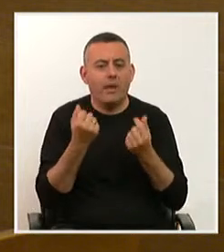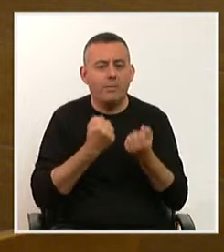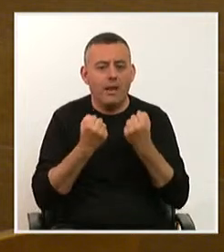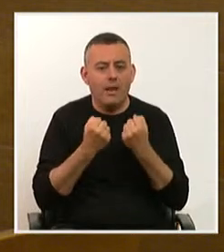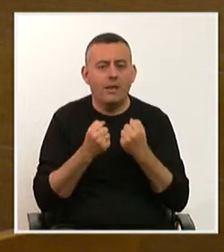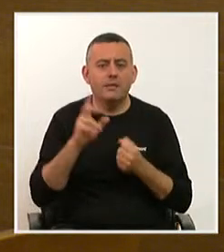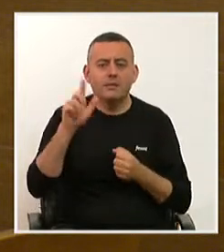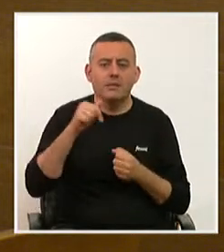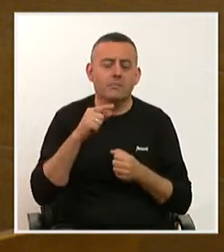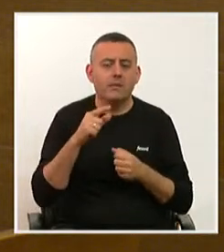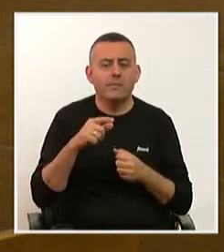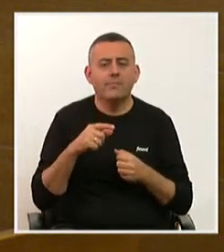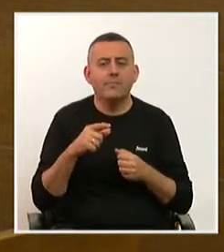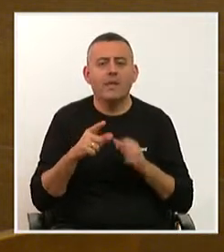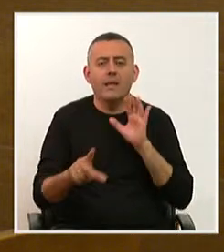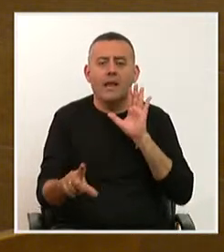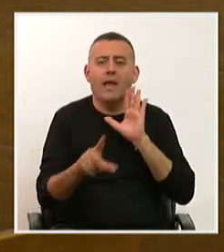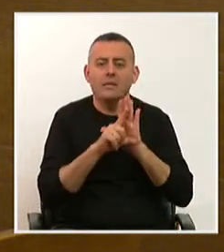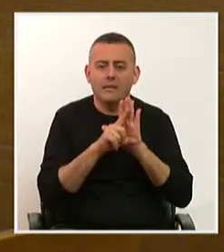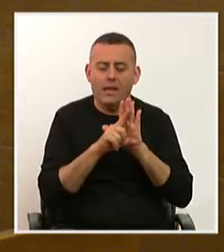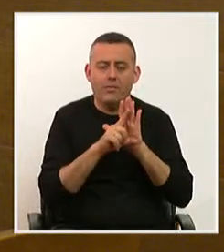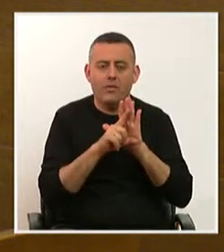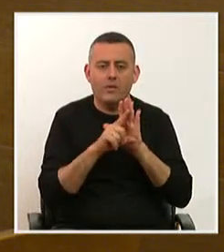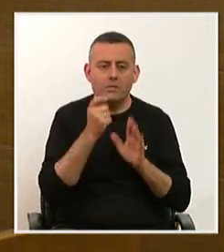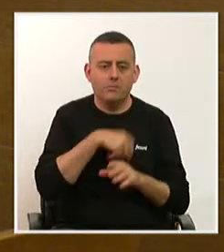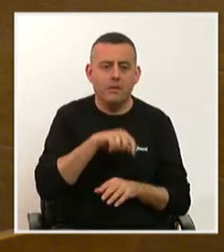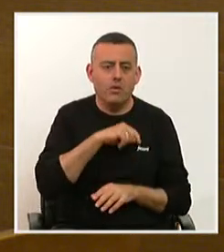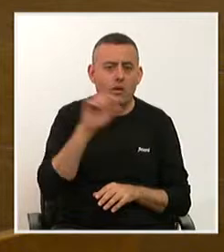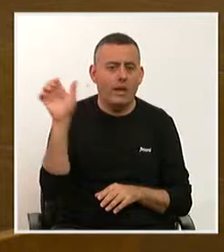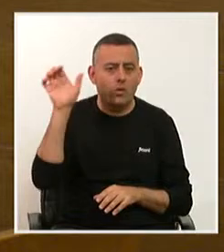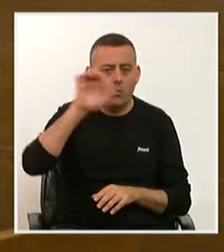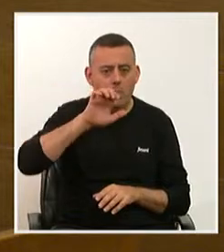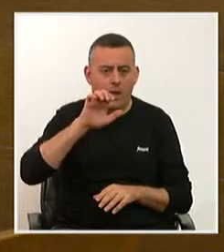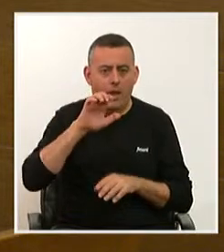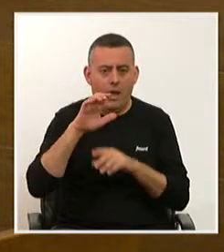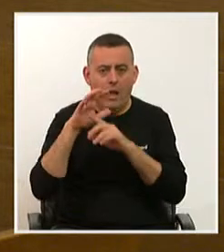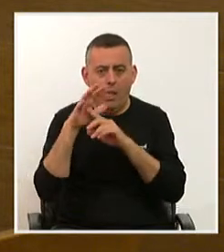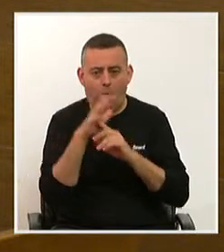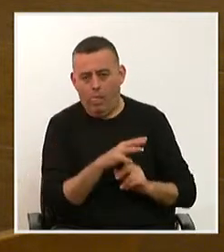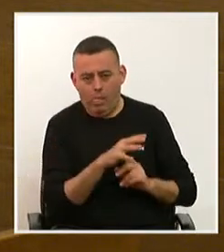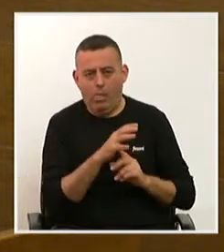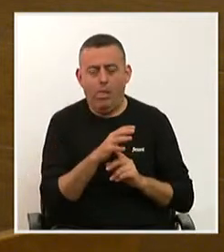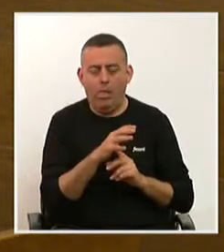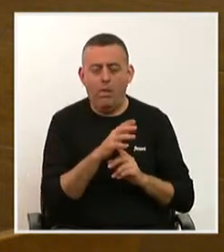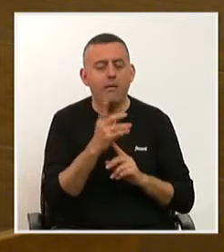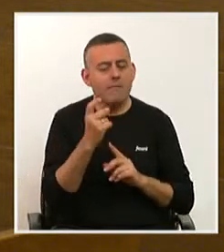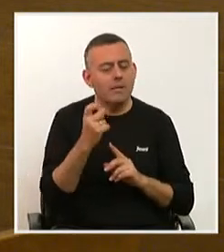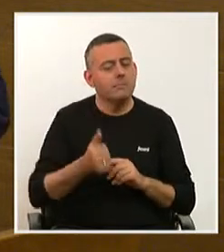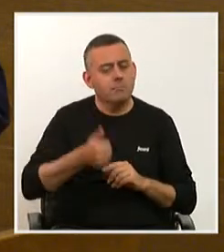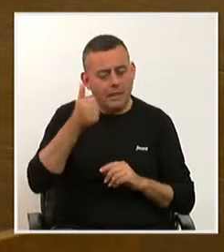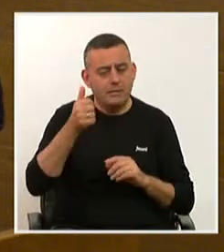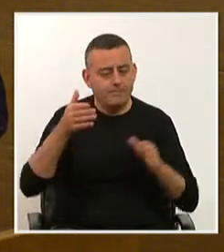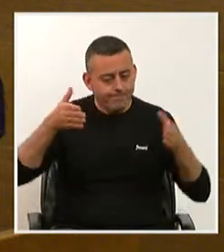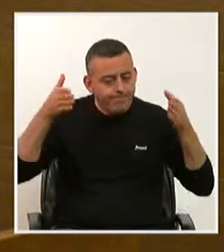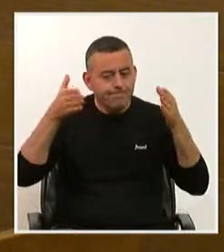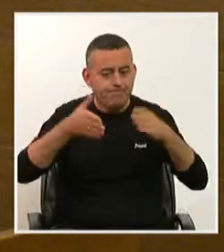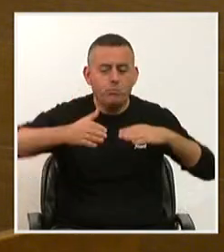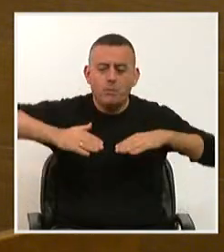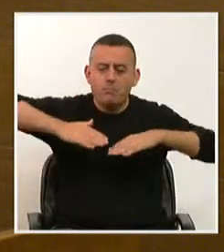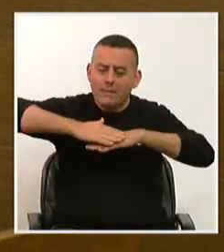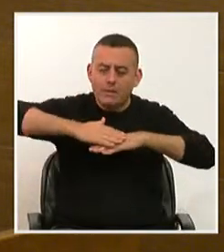la violación de legislación española Europea hay que plantear directamente la cuestión básica